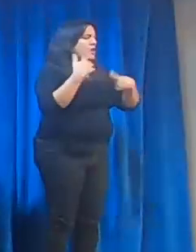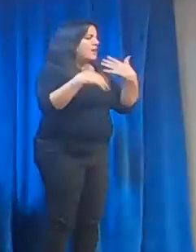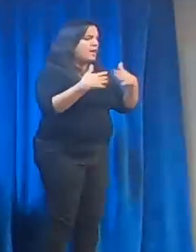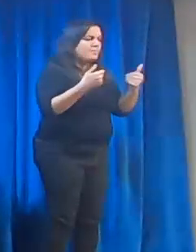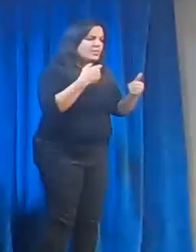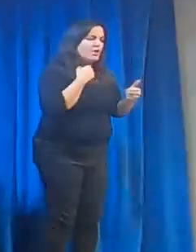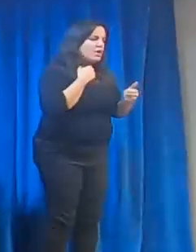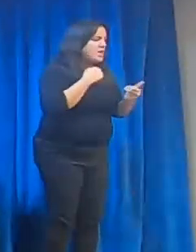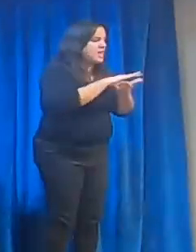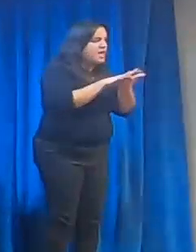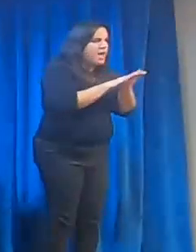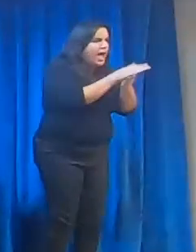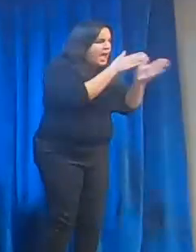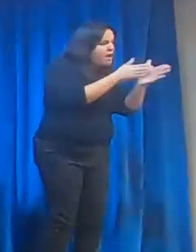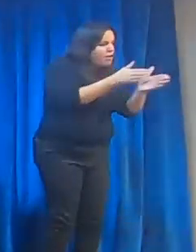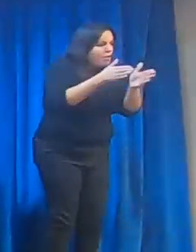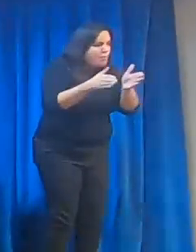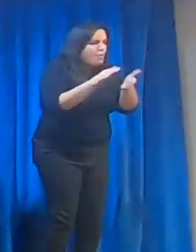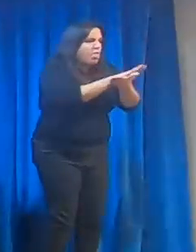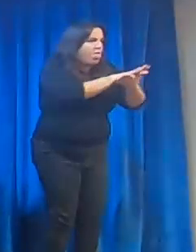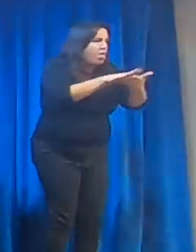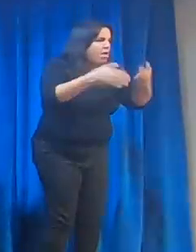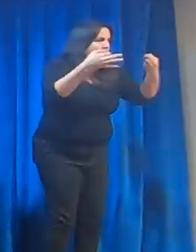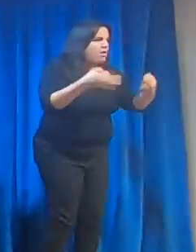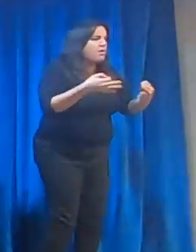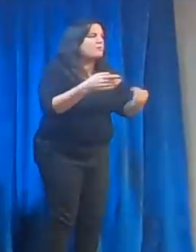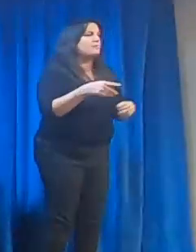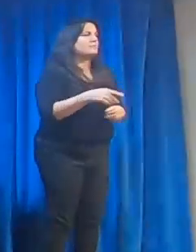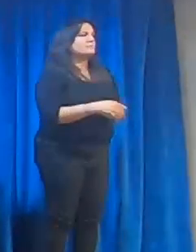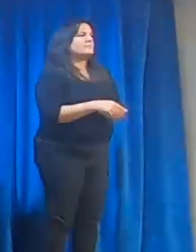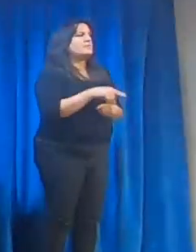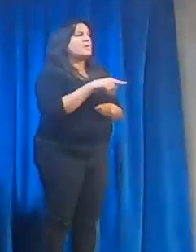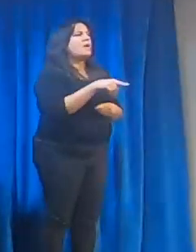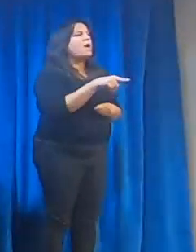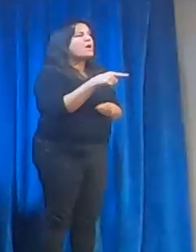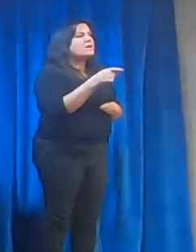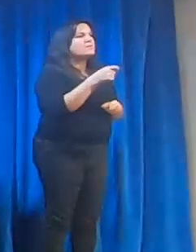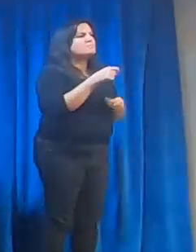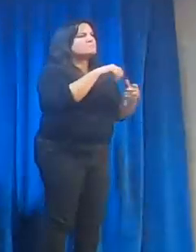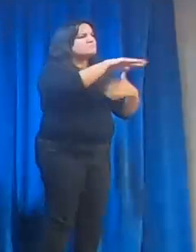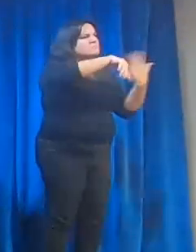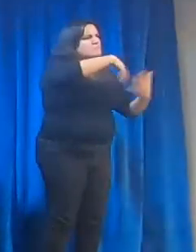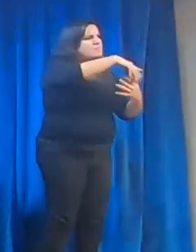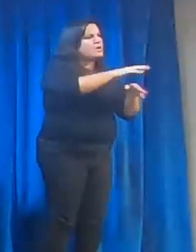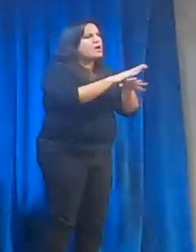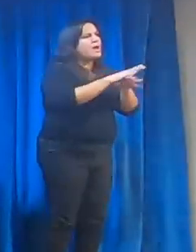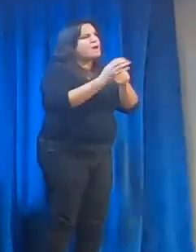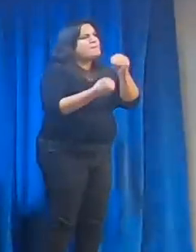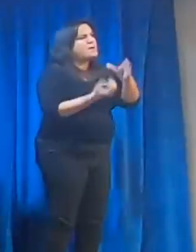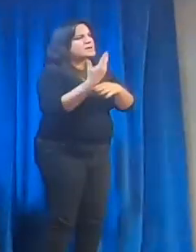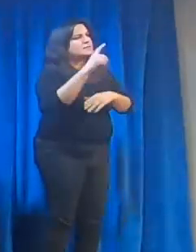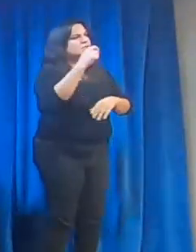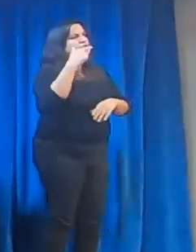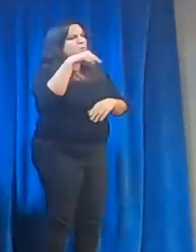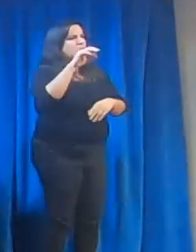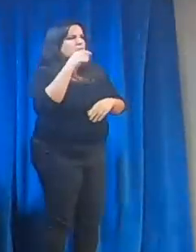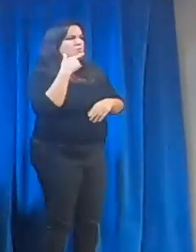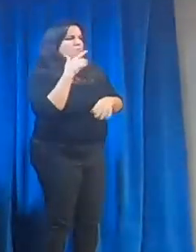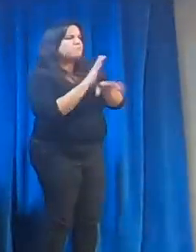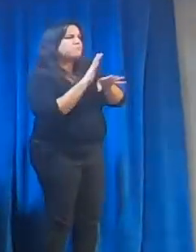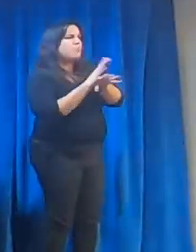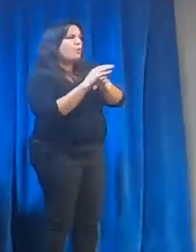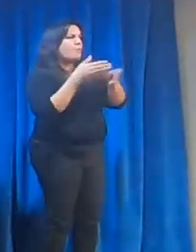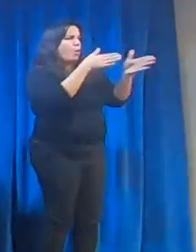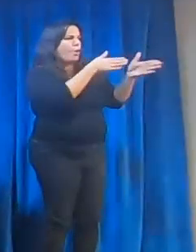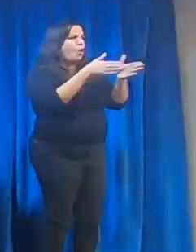eso, pero desde ahí, desde ese caos, aparece el cosmos. ¿El cosmos qué es? Un orden. La cosmiatra es la que